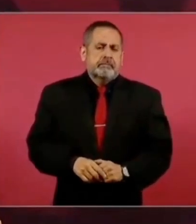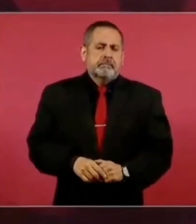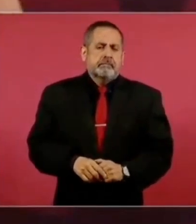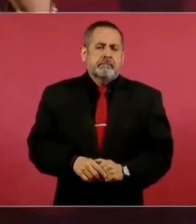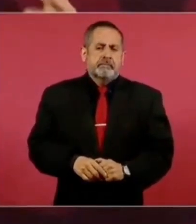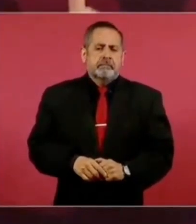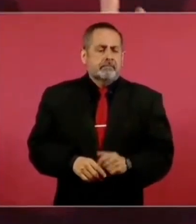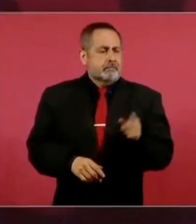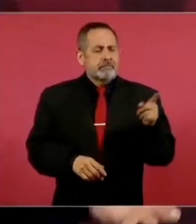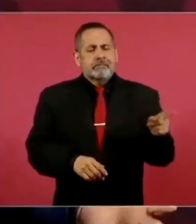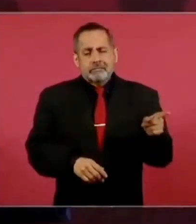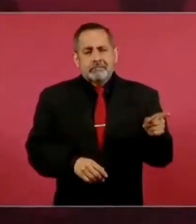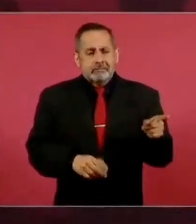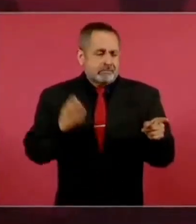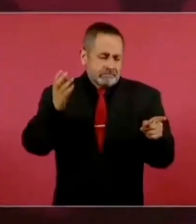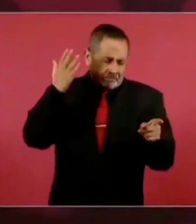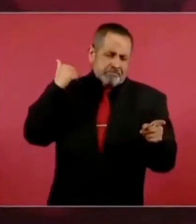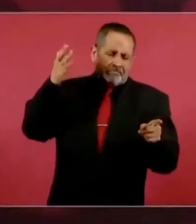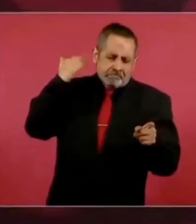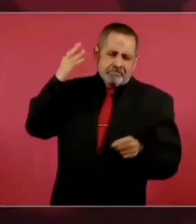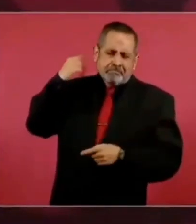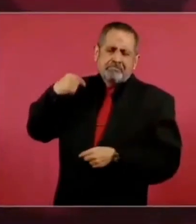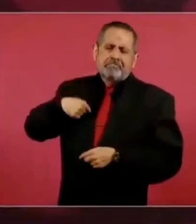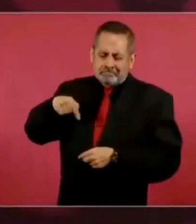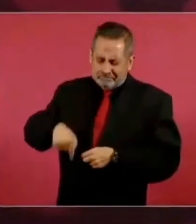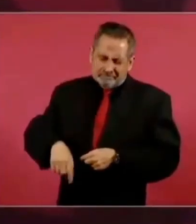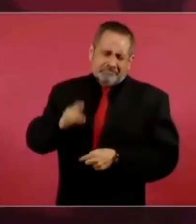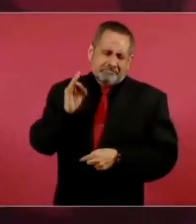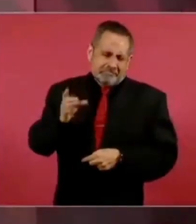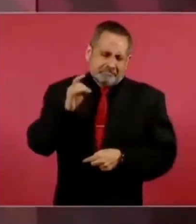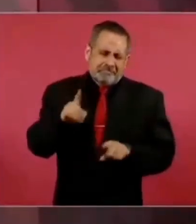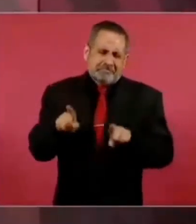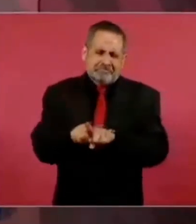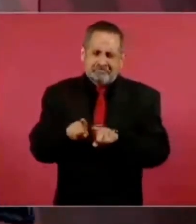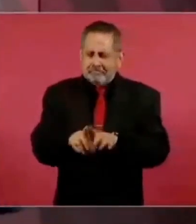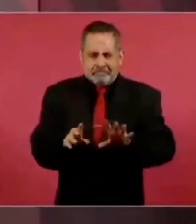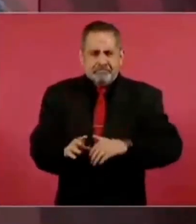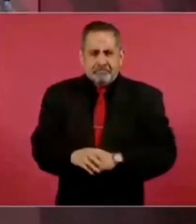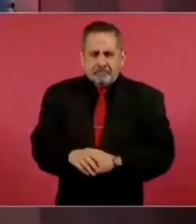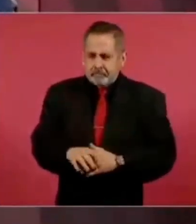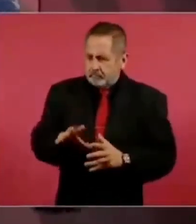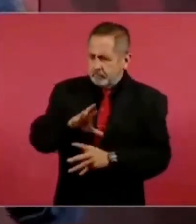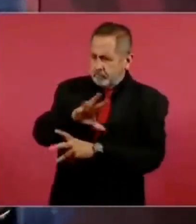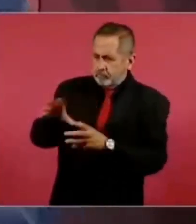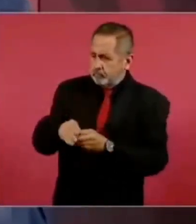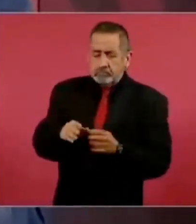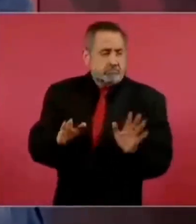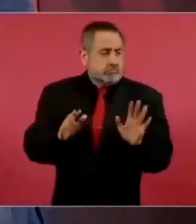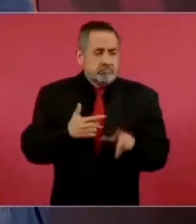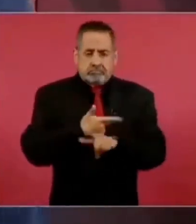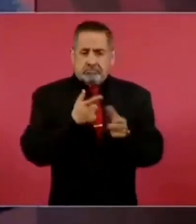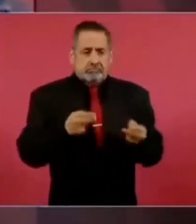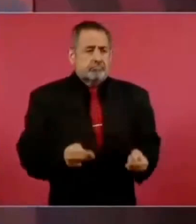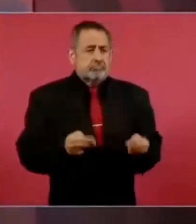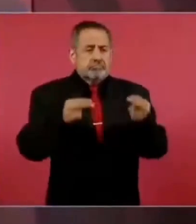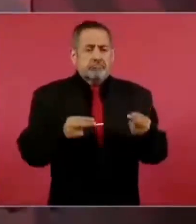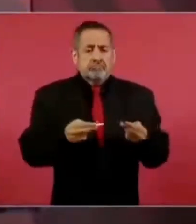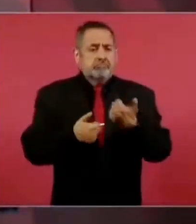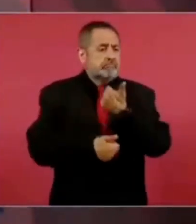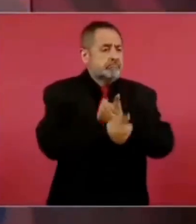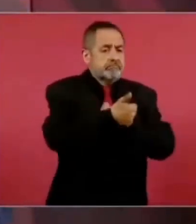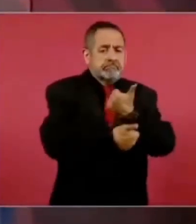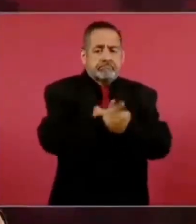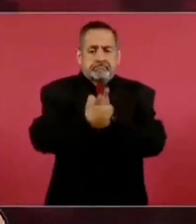Ya eso se aplicó aquí. Es dejar todo al mercado, que no haya empresas